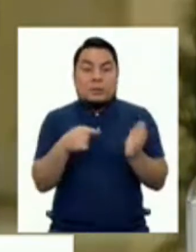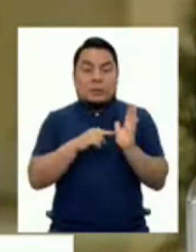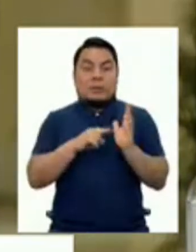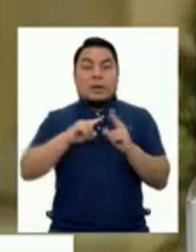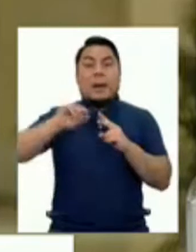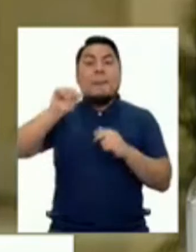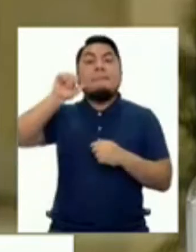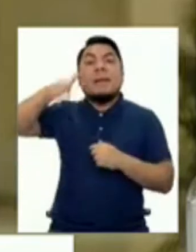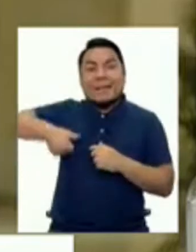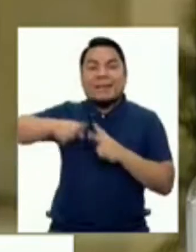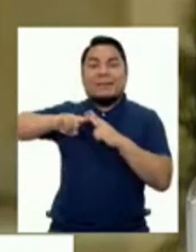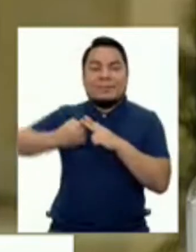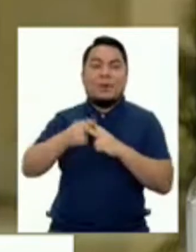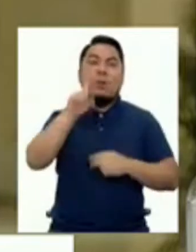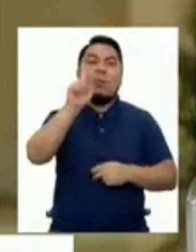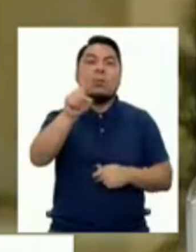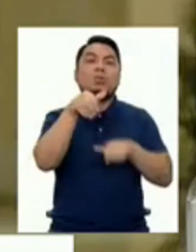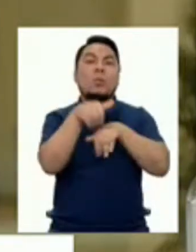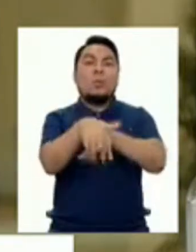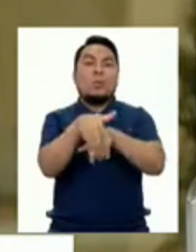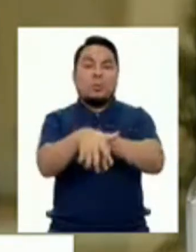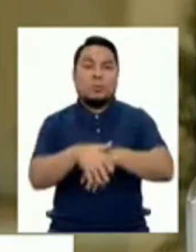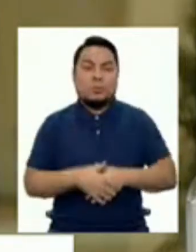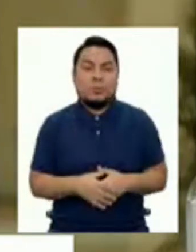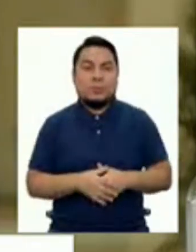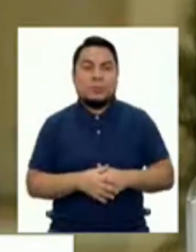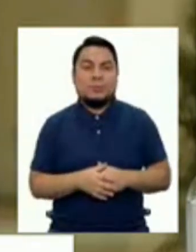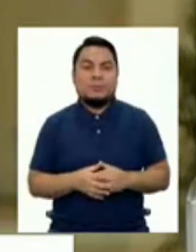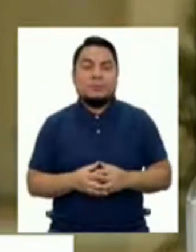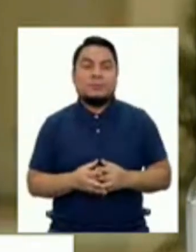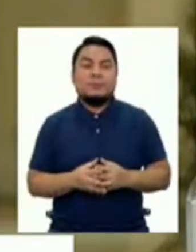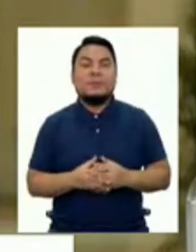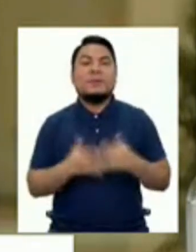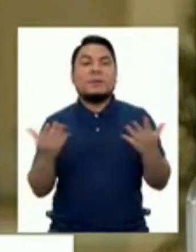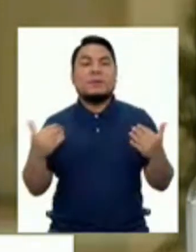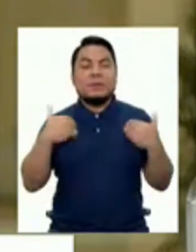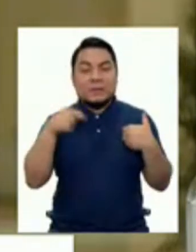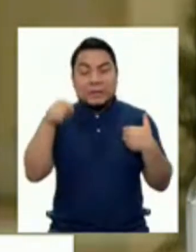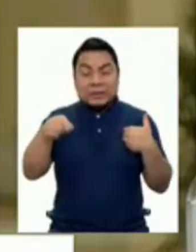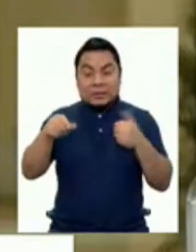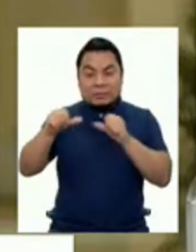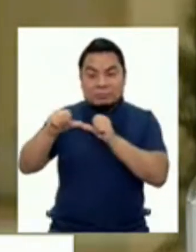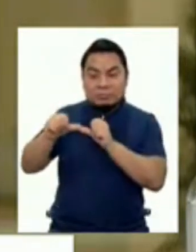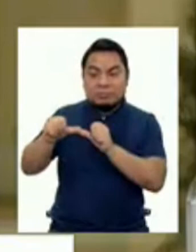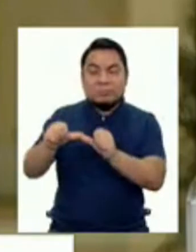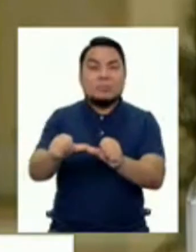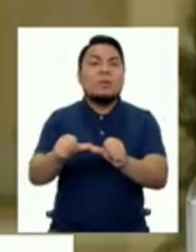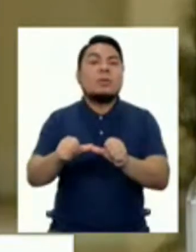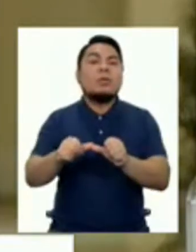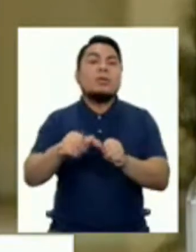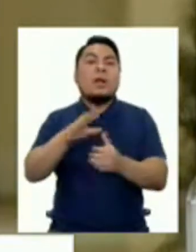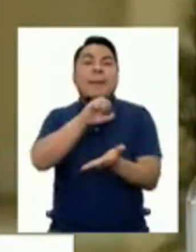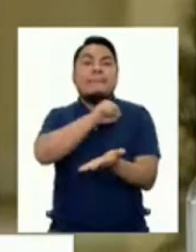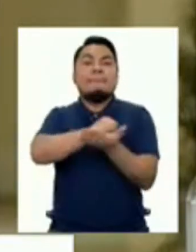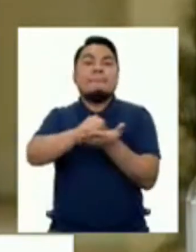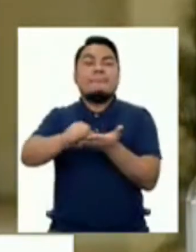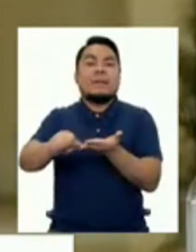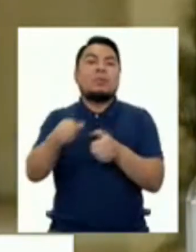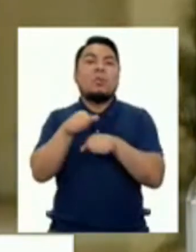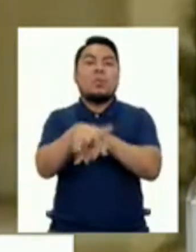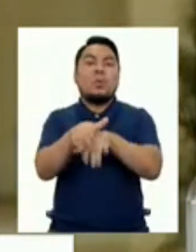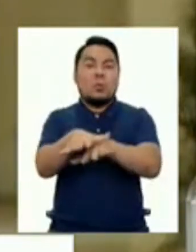del día de mañana, 1 de julio, y que tienen una vigencia durante todo el mes de